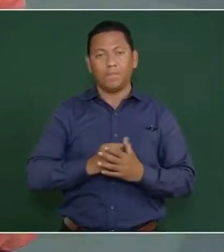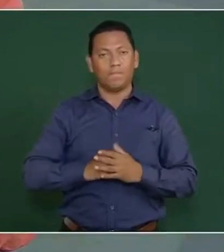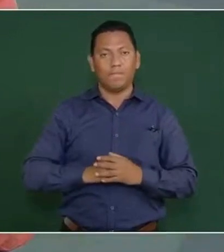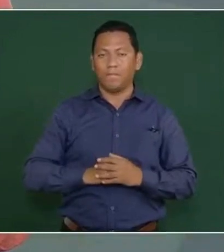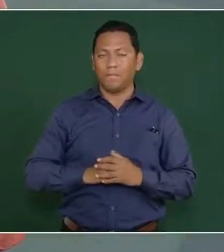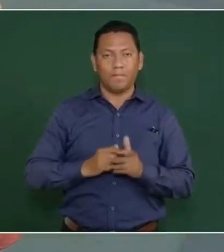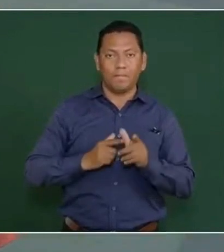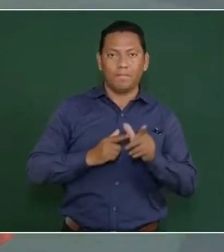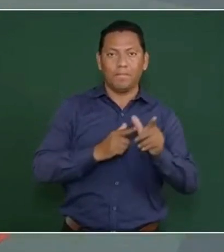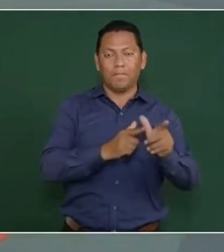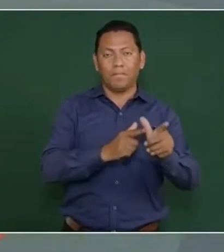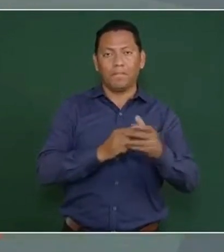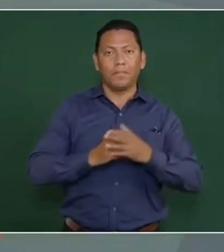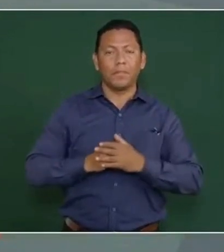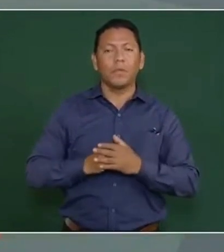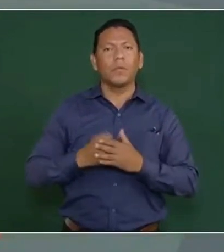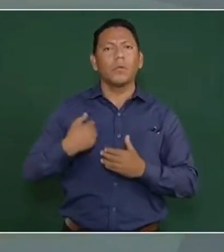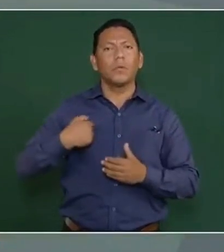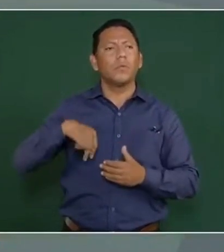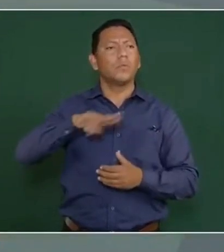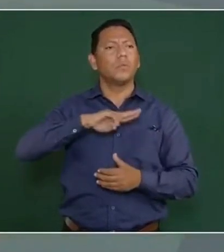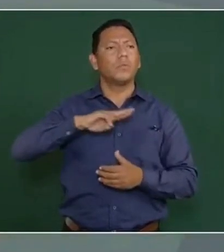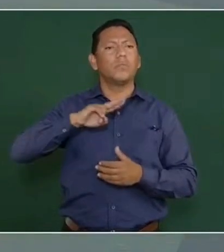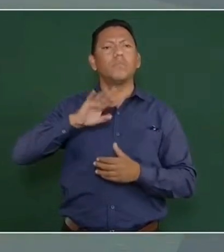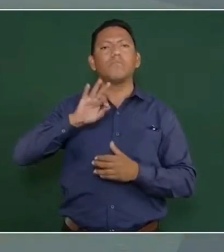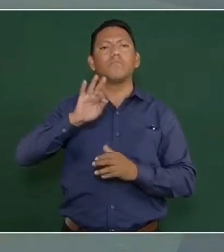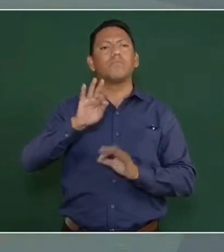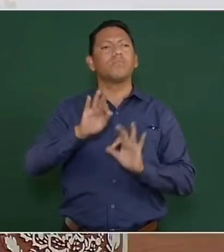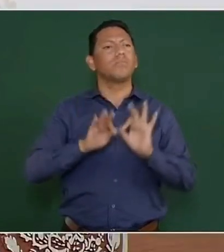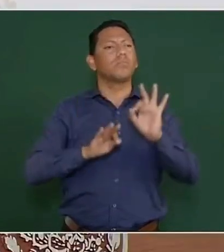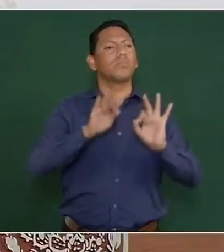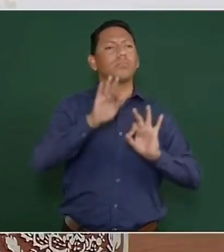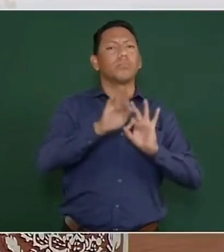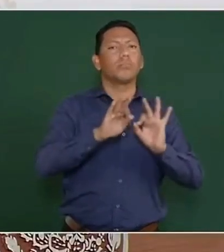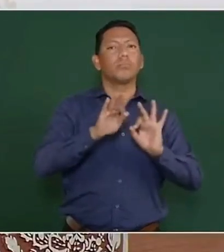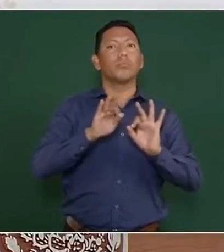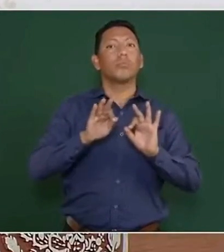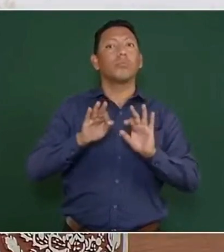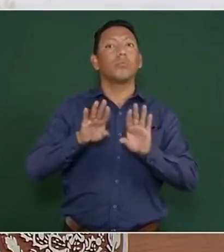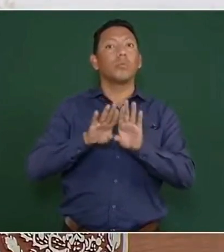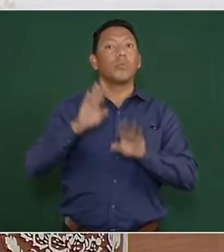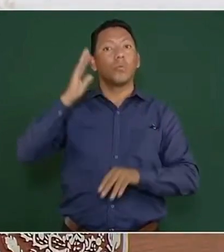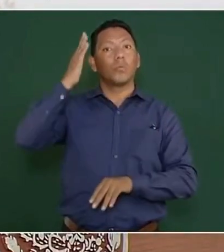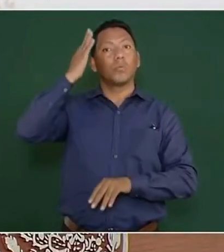nos tratemos como aliados